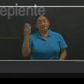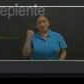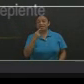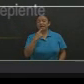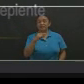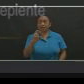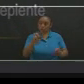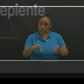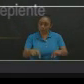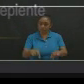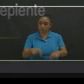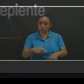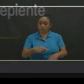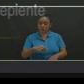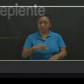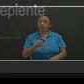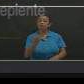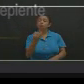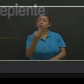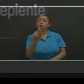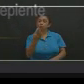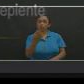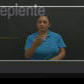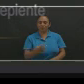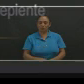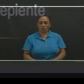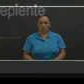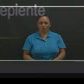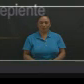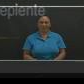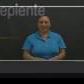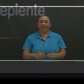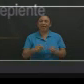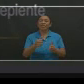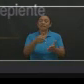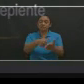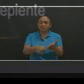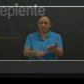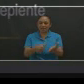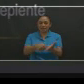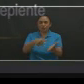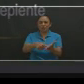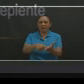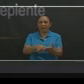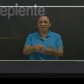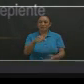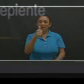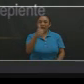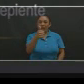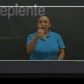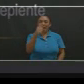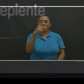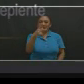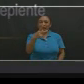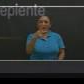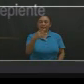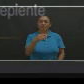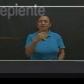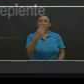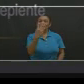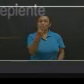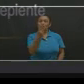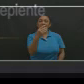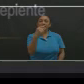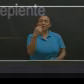definitivamente su número de cédula es AK-47, ¿verdad? Porque es muy, muy